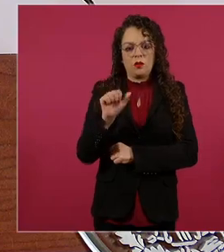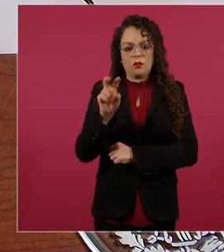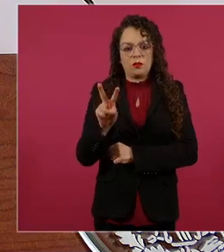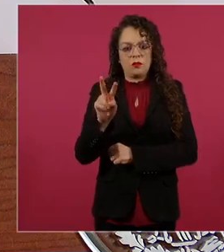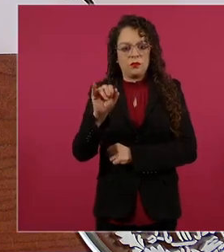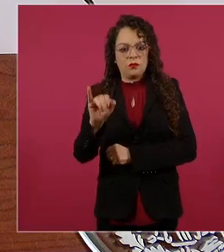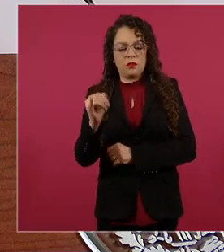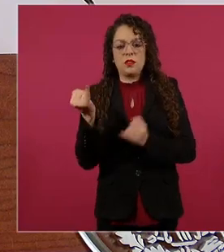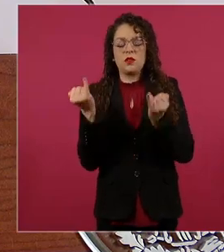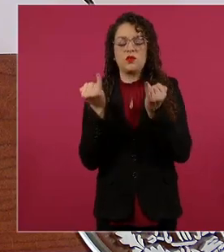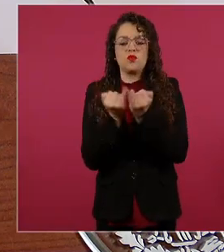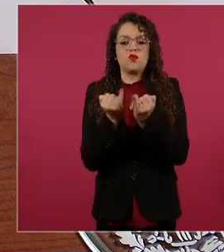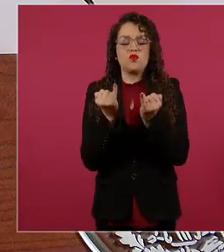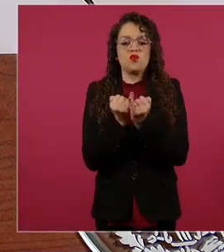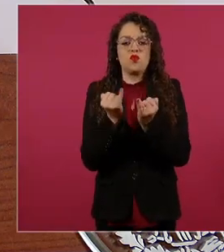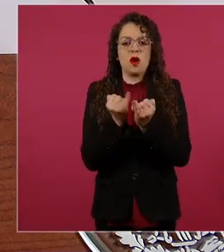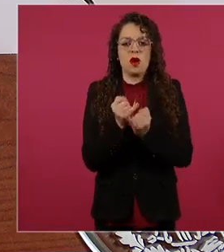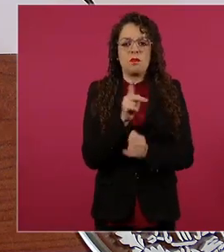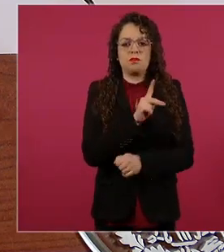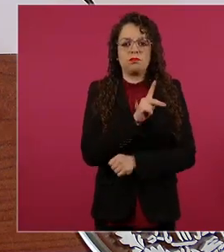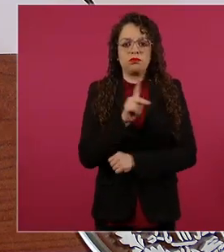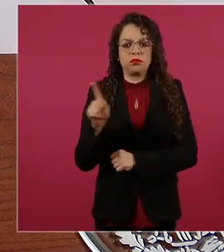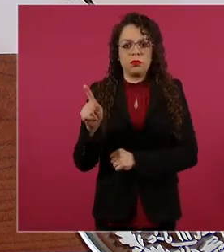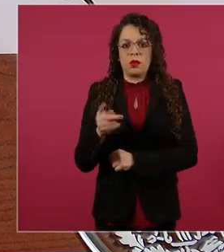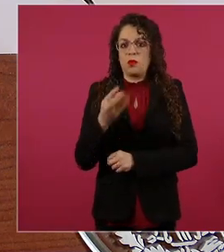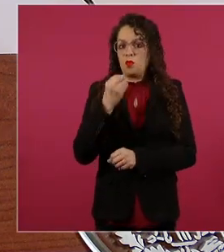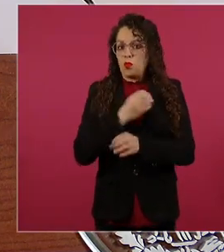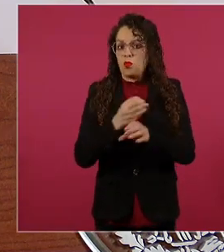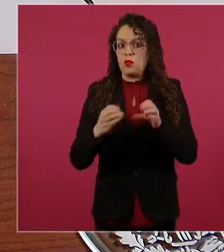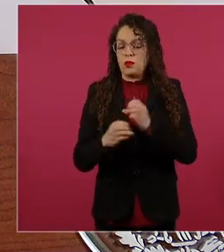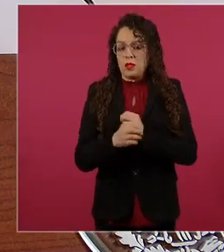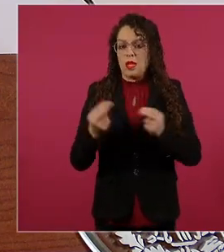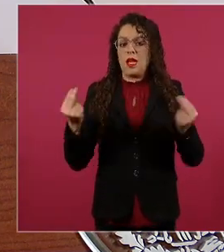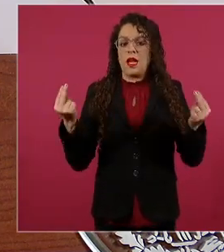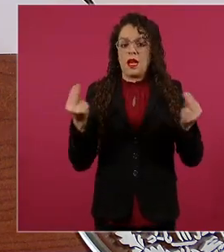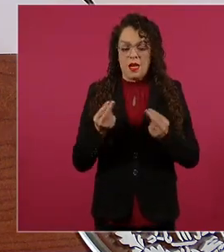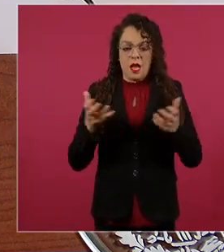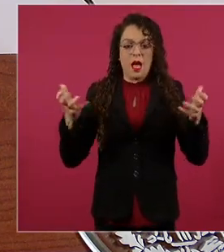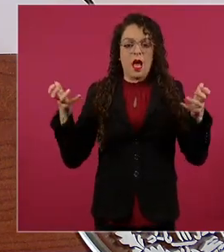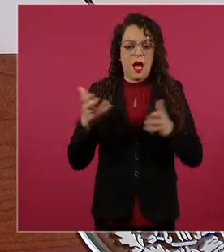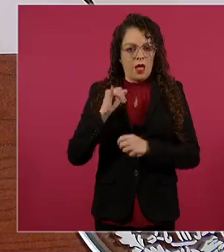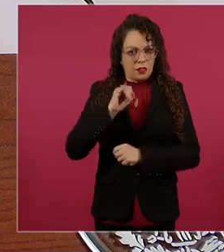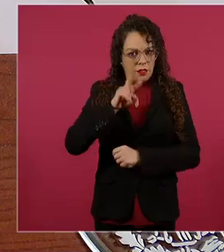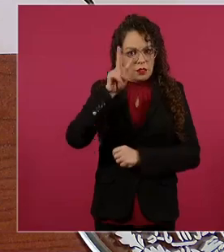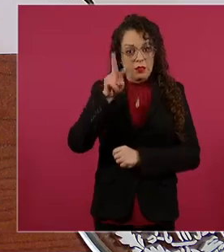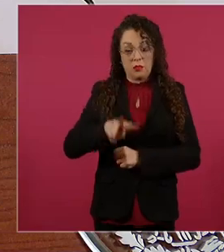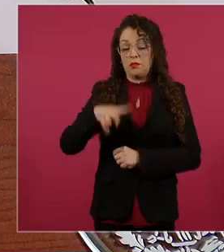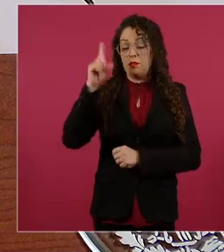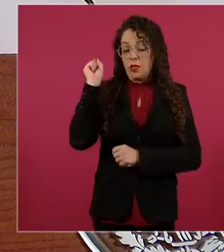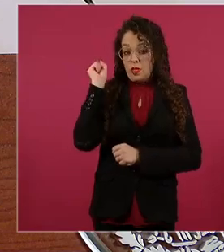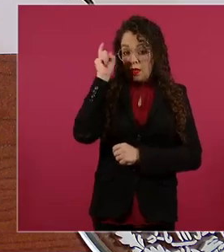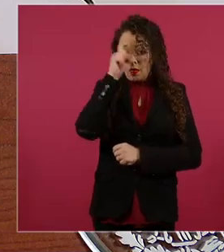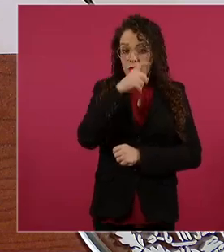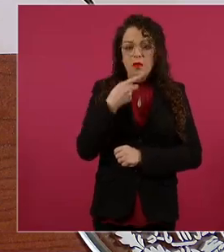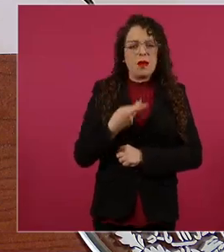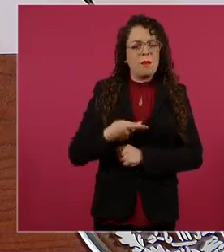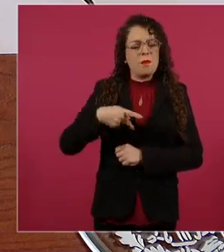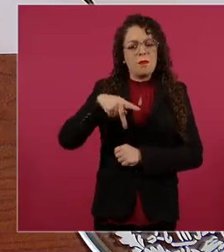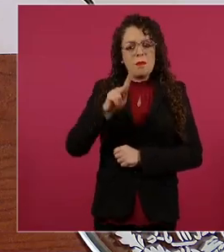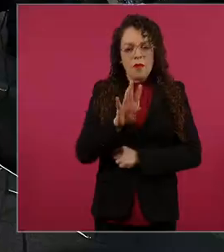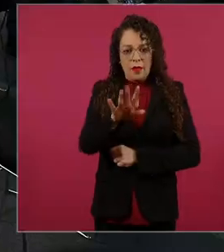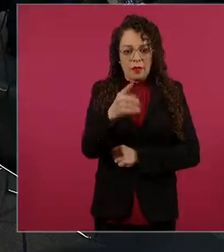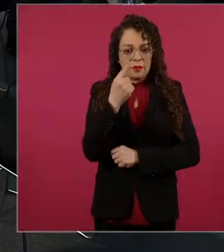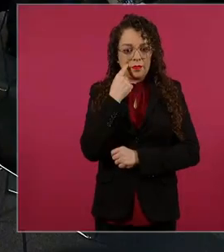fortalecidos. Los retos son enormes. Entonces, les diría que uno de los principales retos es